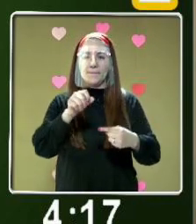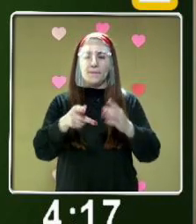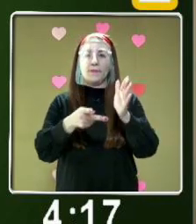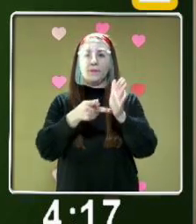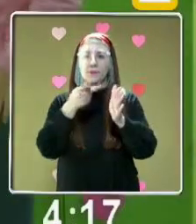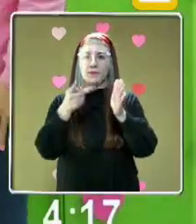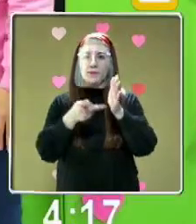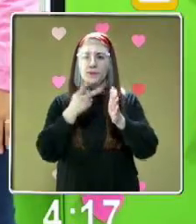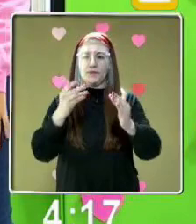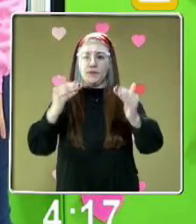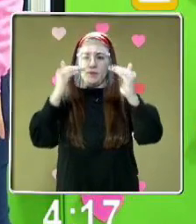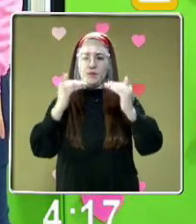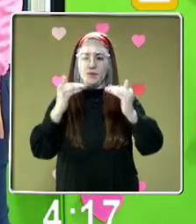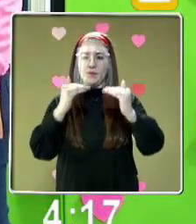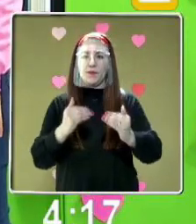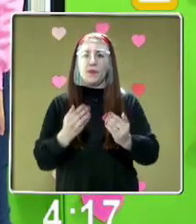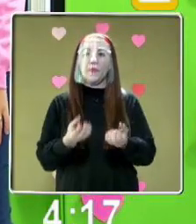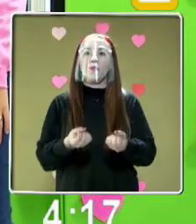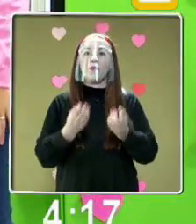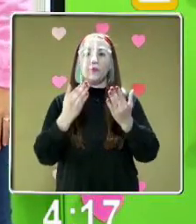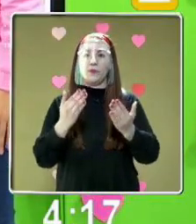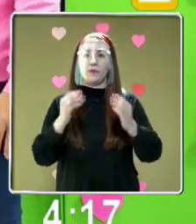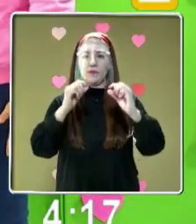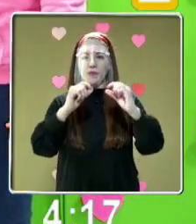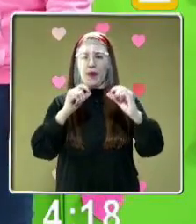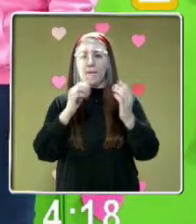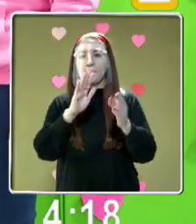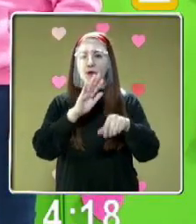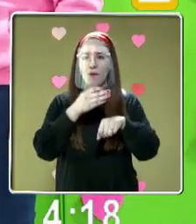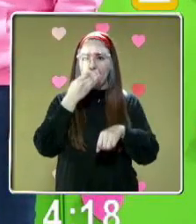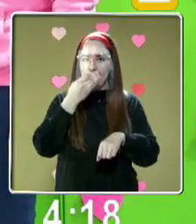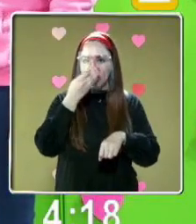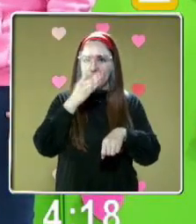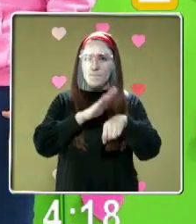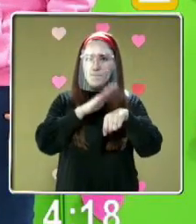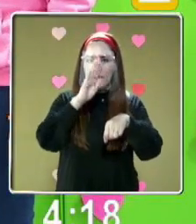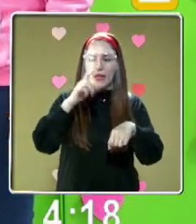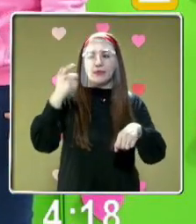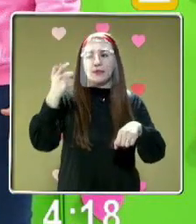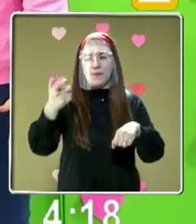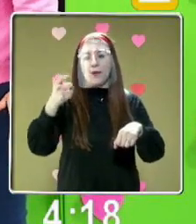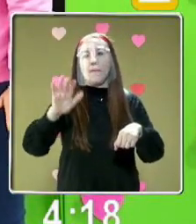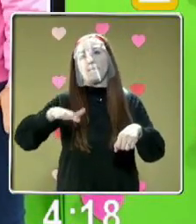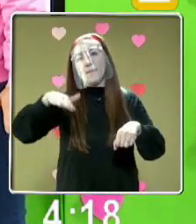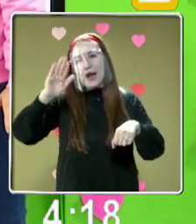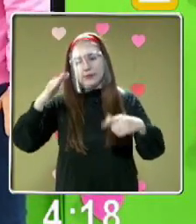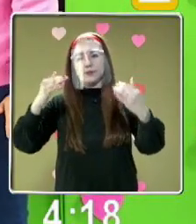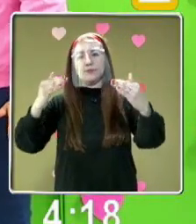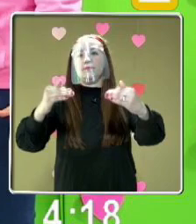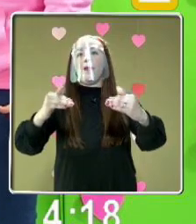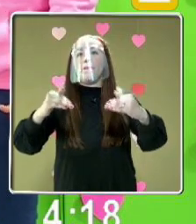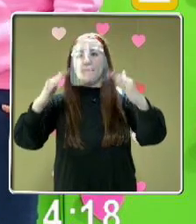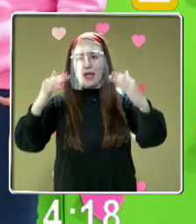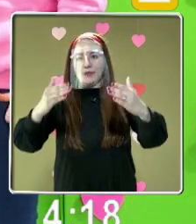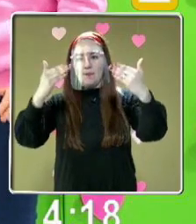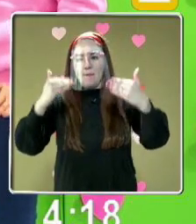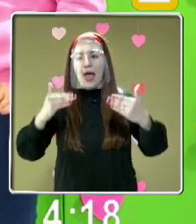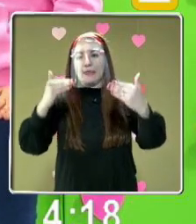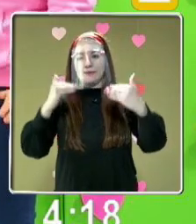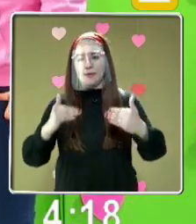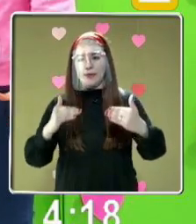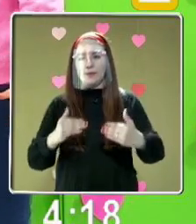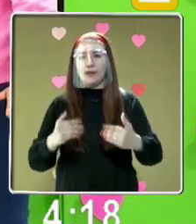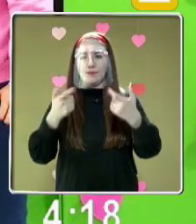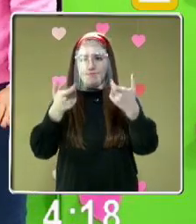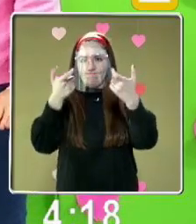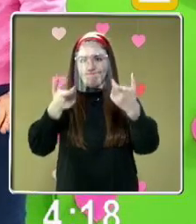que te des cuenta que conforme aumentan las flores, también aumenta el precio. Así es. Vuelvo a aumentar las flores, vuelvo a aumentar el precio. O sea,